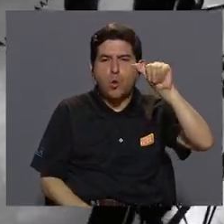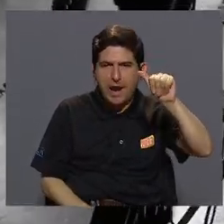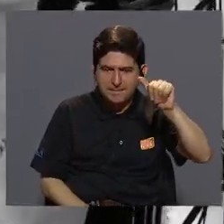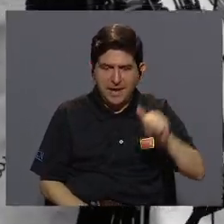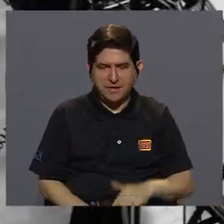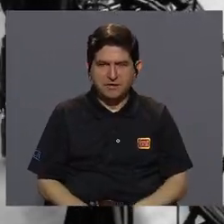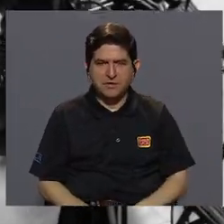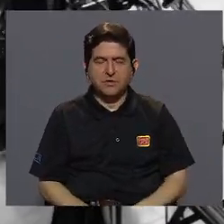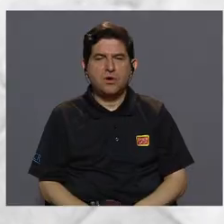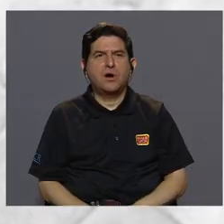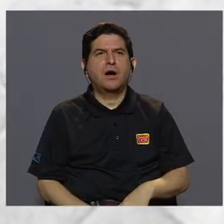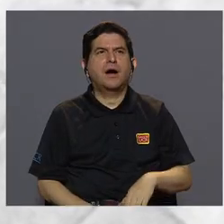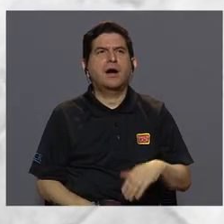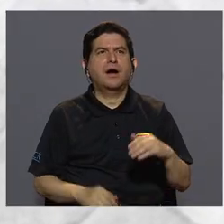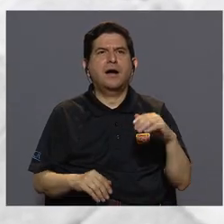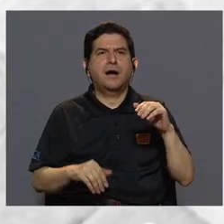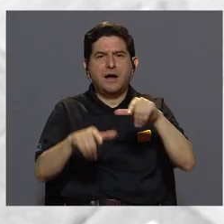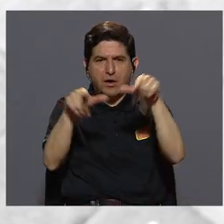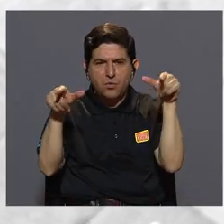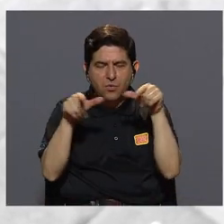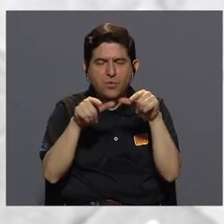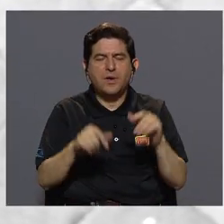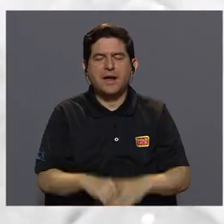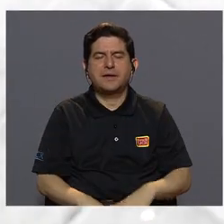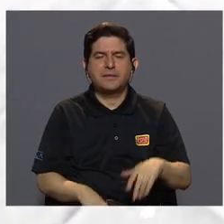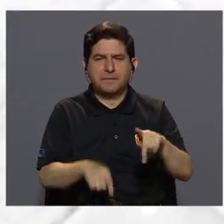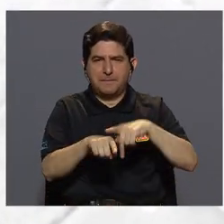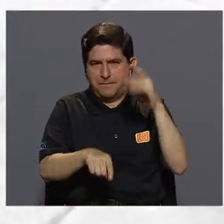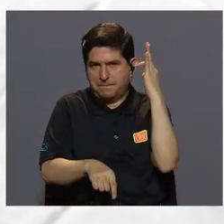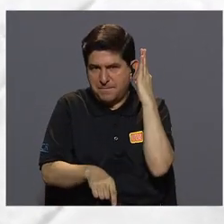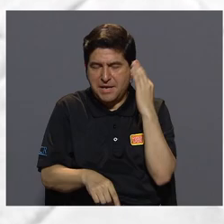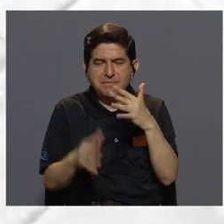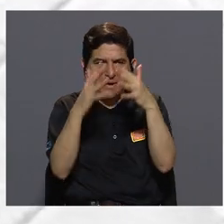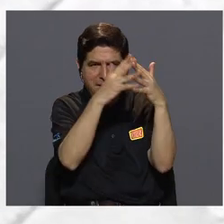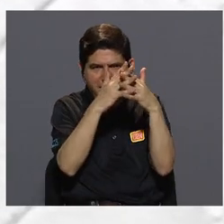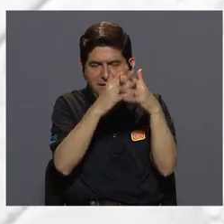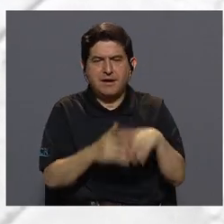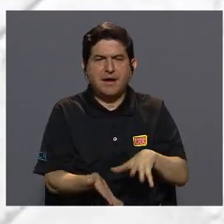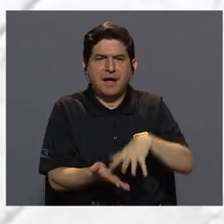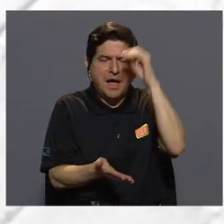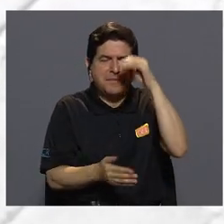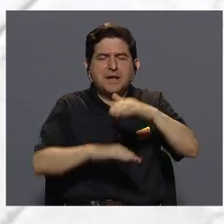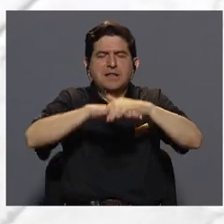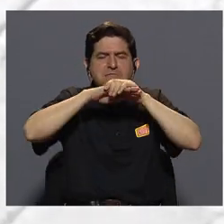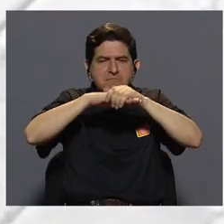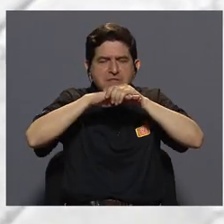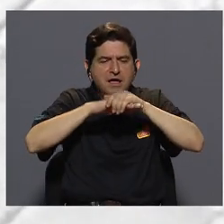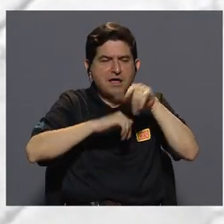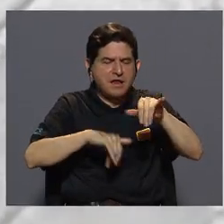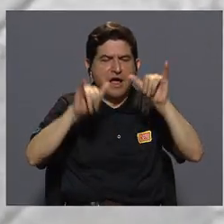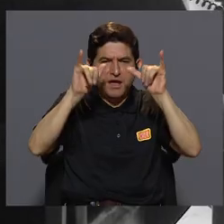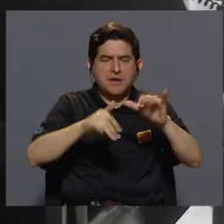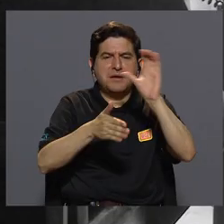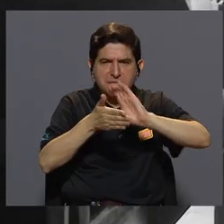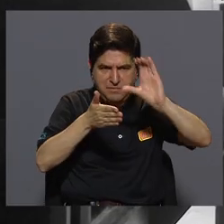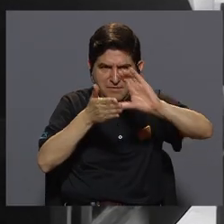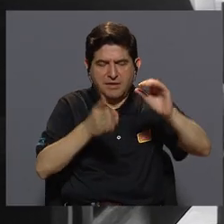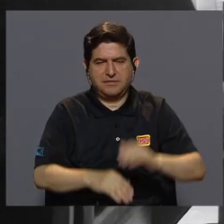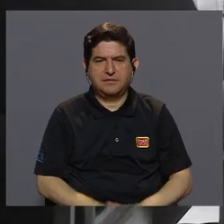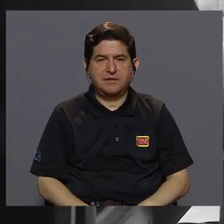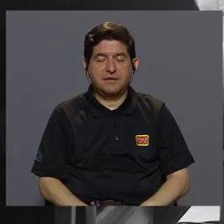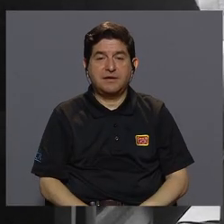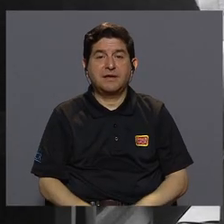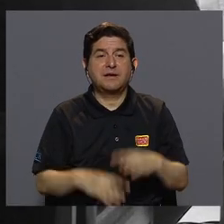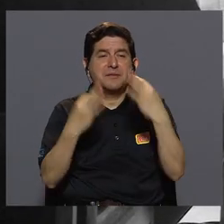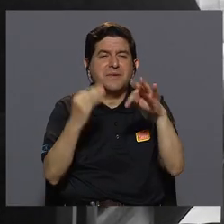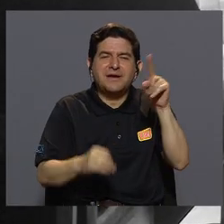Alberto, a donde una prima mía en los Estados Unidos, para que aprendieran el inglés, estuvieran ahí en colegios,